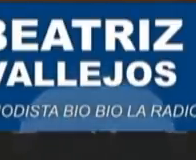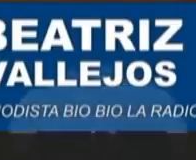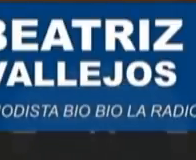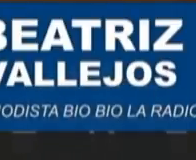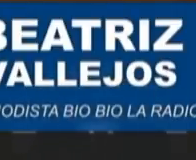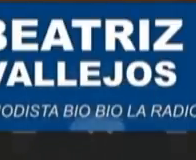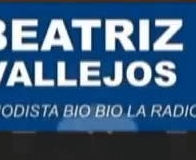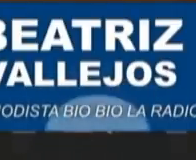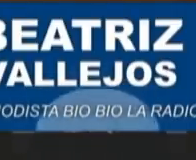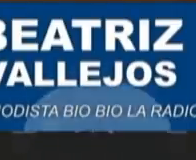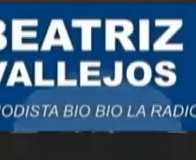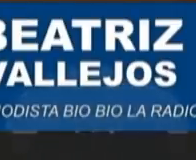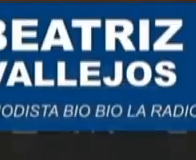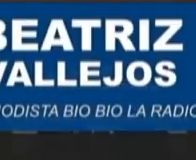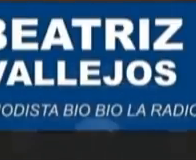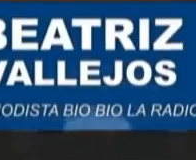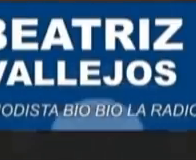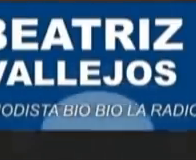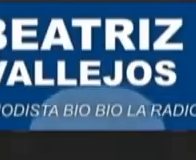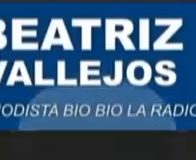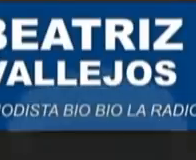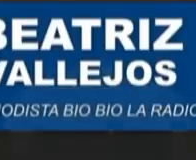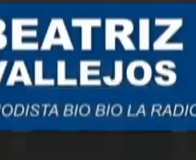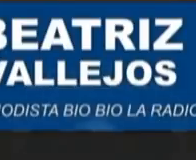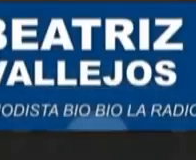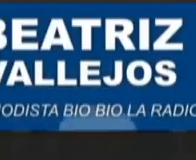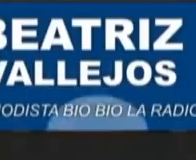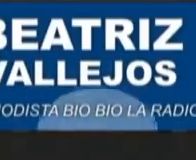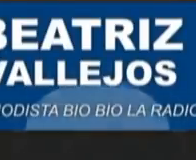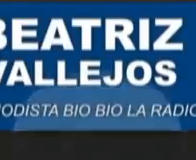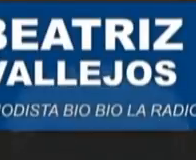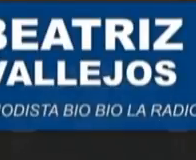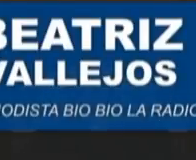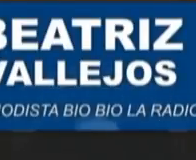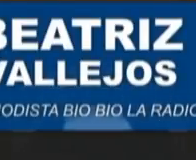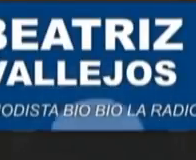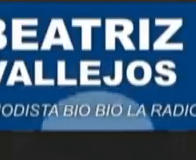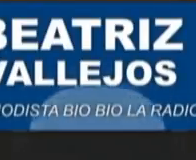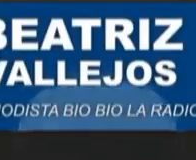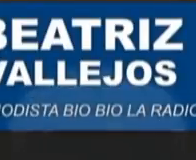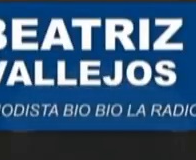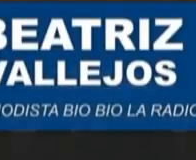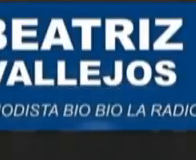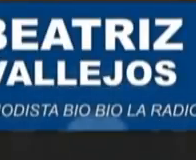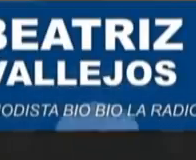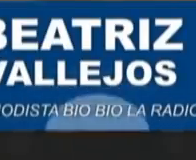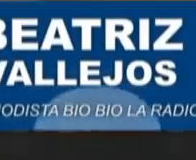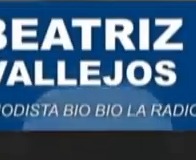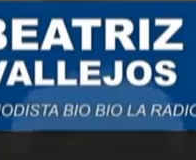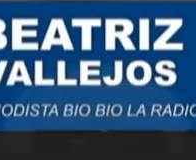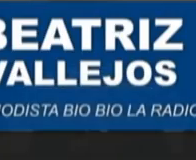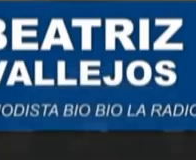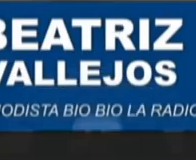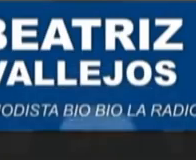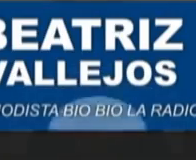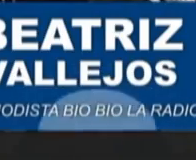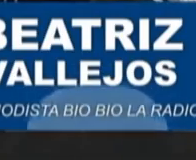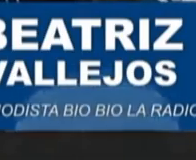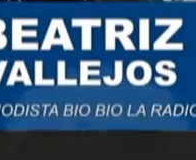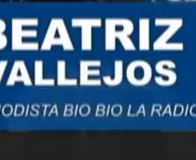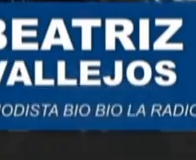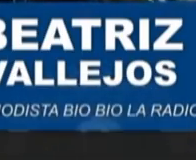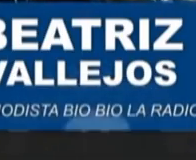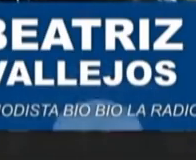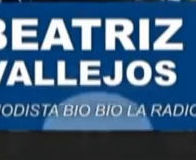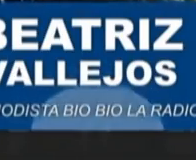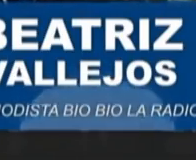Ramos, planteó tres desafíos que deberá enfrentar el futuro ministro de Hacienda y dijo que pese a que la figura de Mario Marcel da confianza, no puede recaer